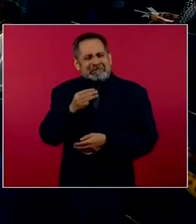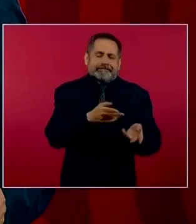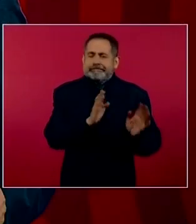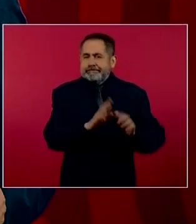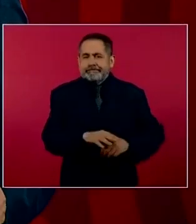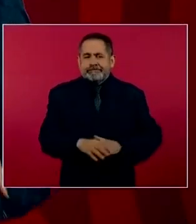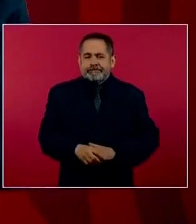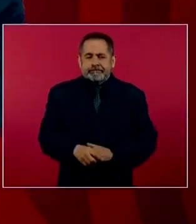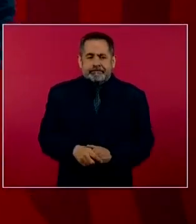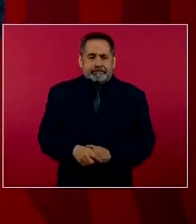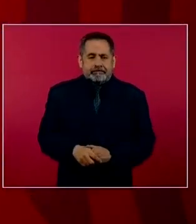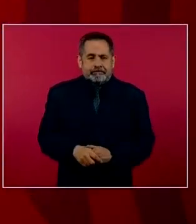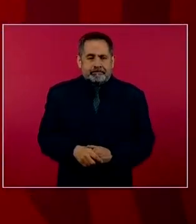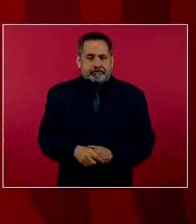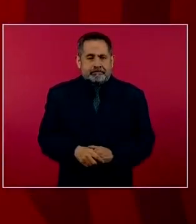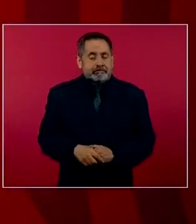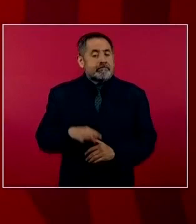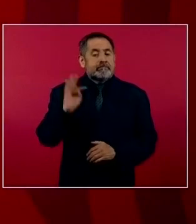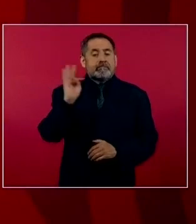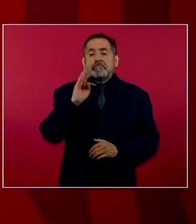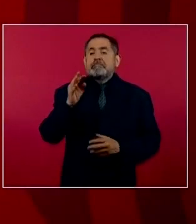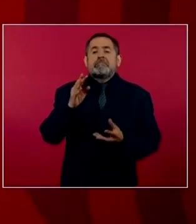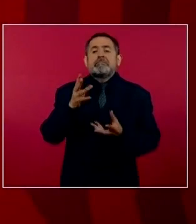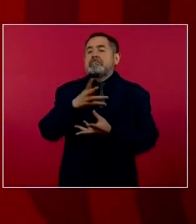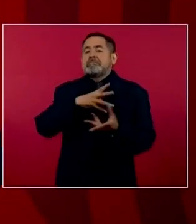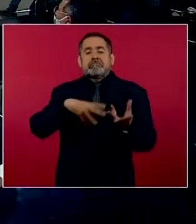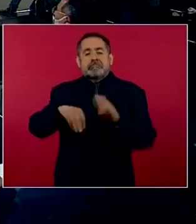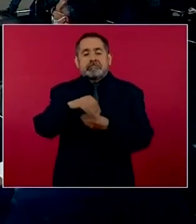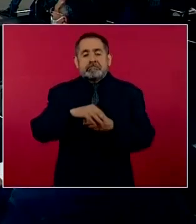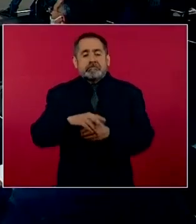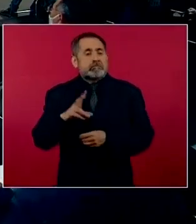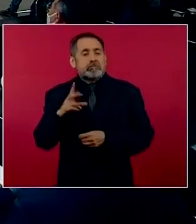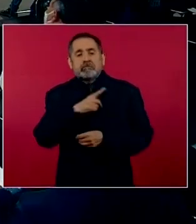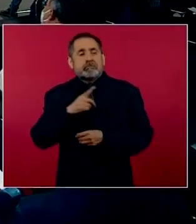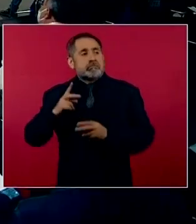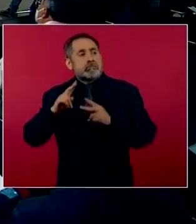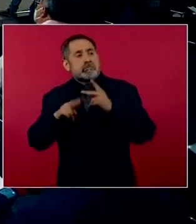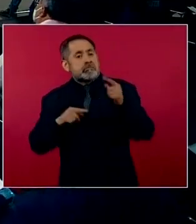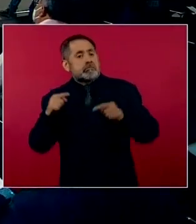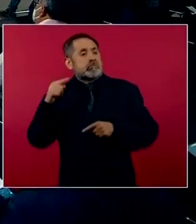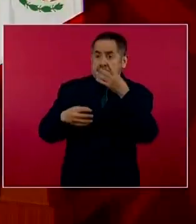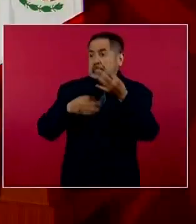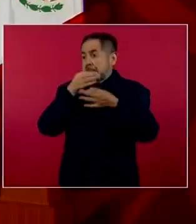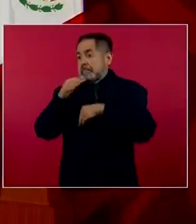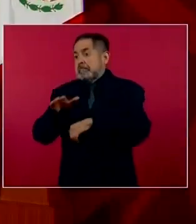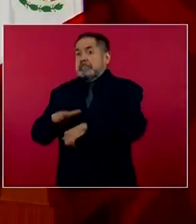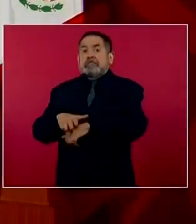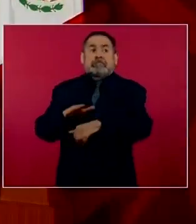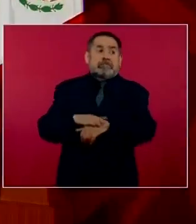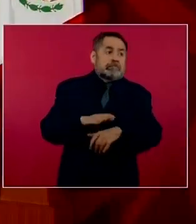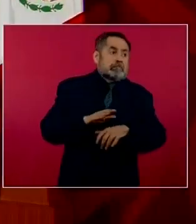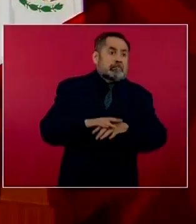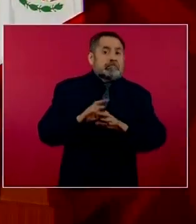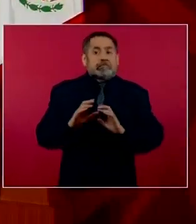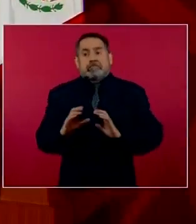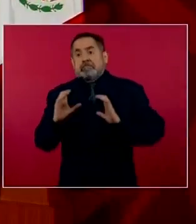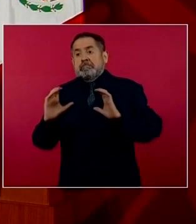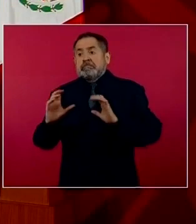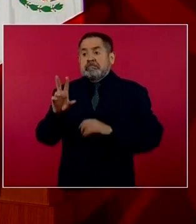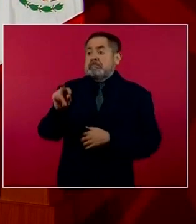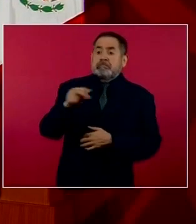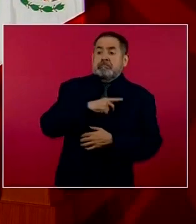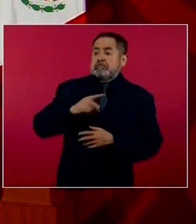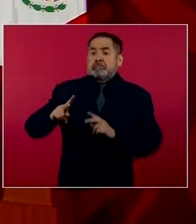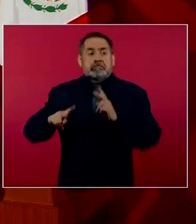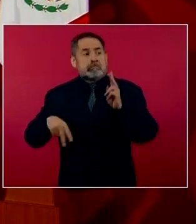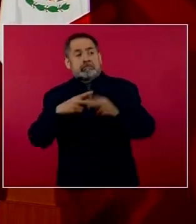serio. Es como si yo digo, no vayan a Los Ángeles, no vayan a Nueva